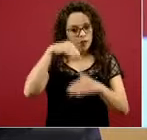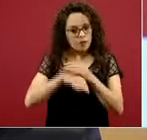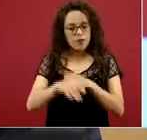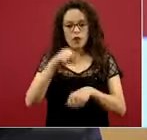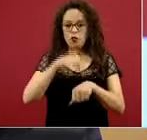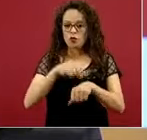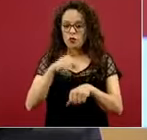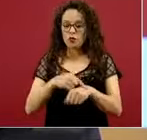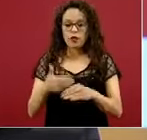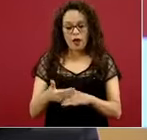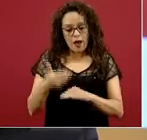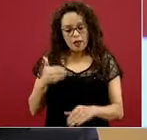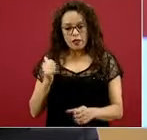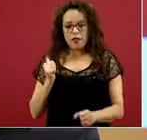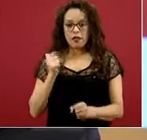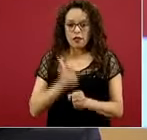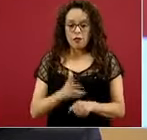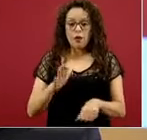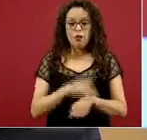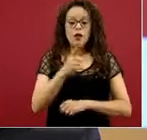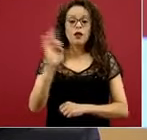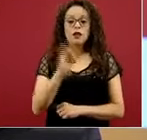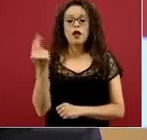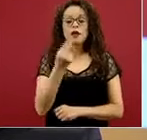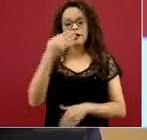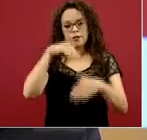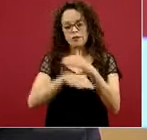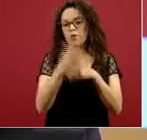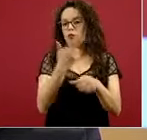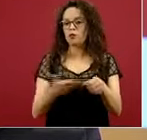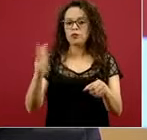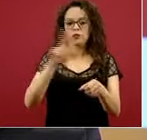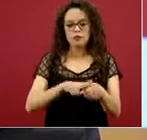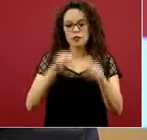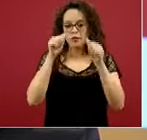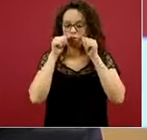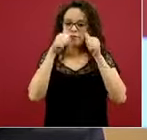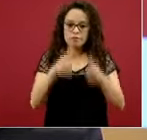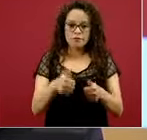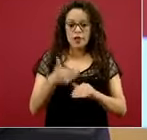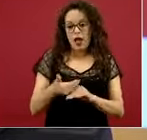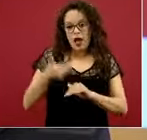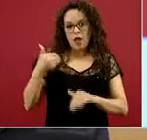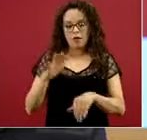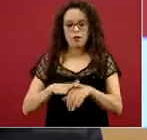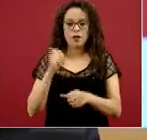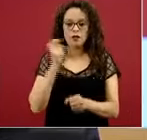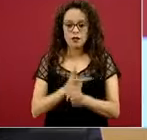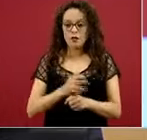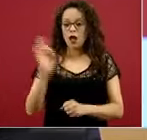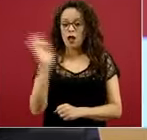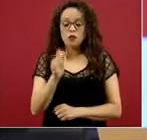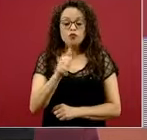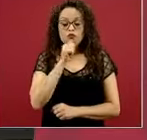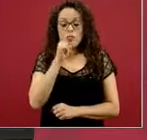oportuna, porque tal vez posiblemente requiera una hospitalización anticipada, a pesar de que todavía no tenga